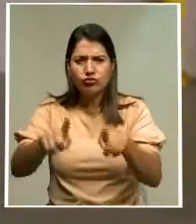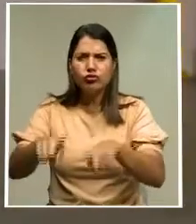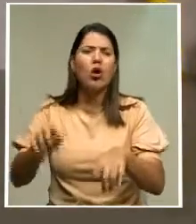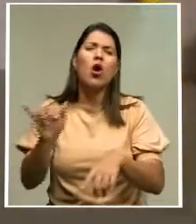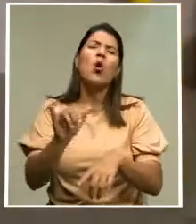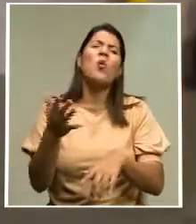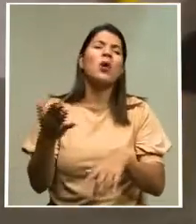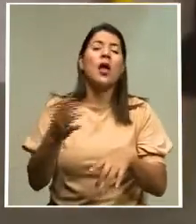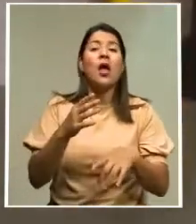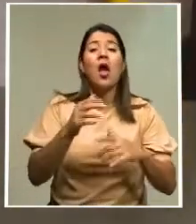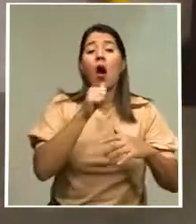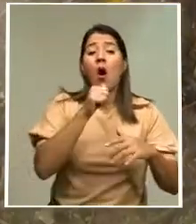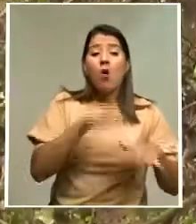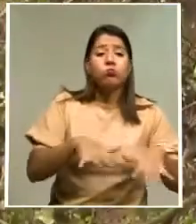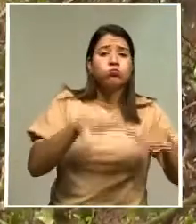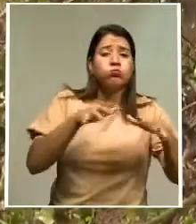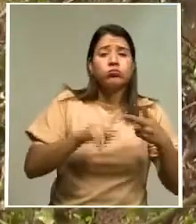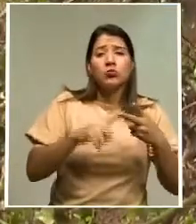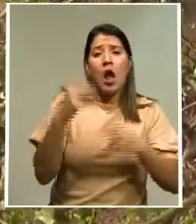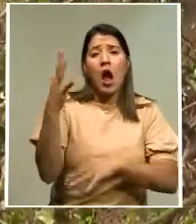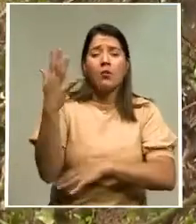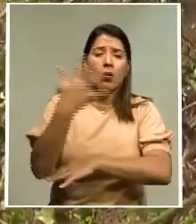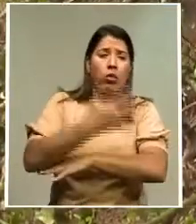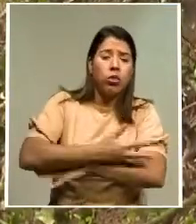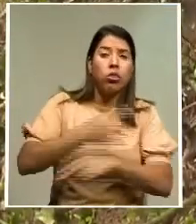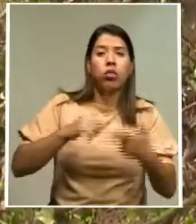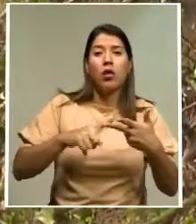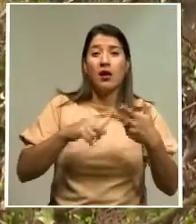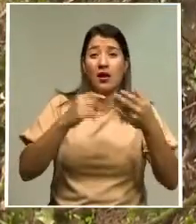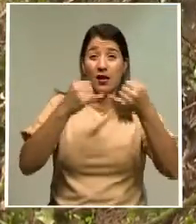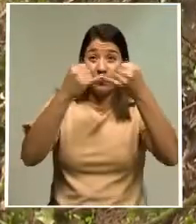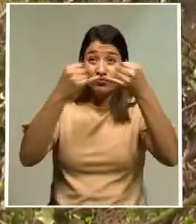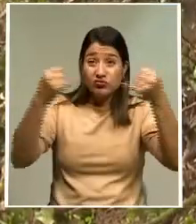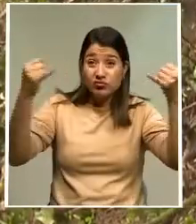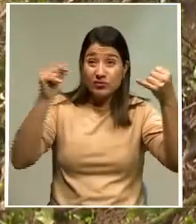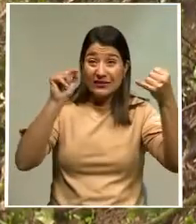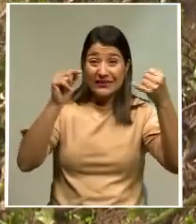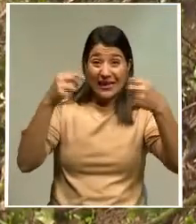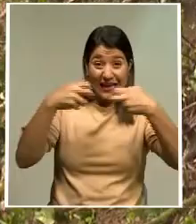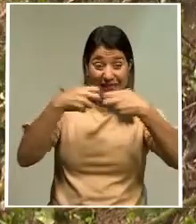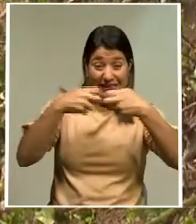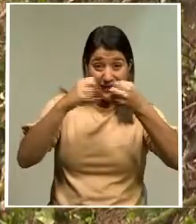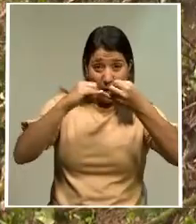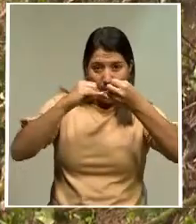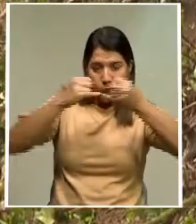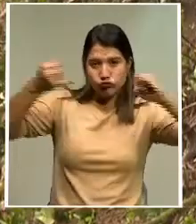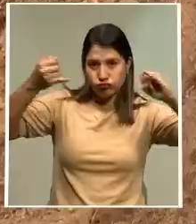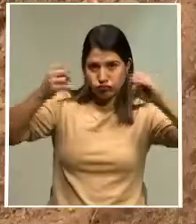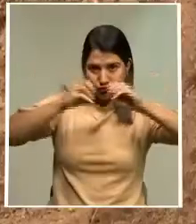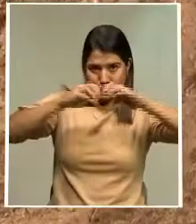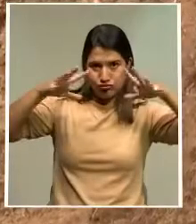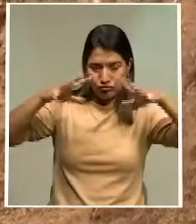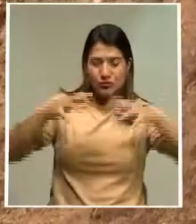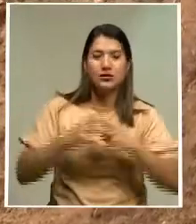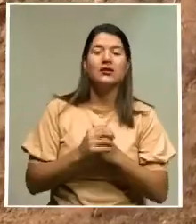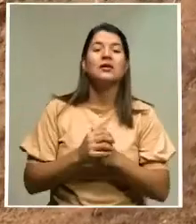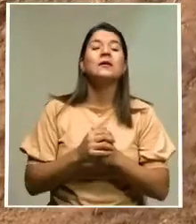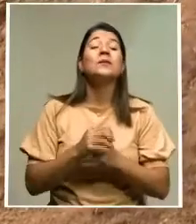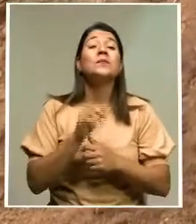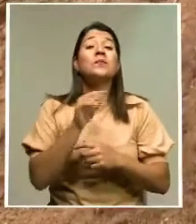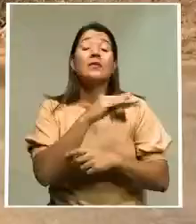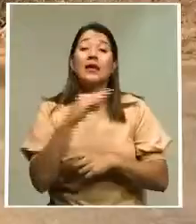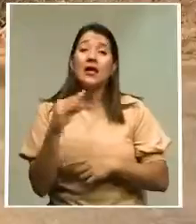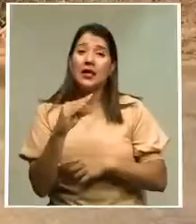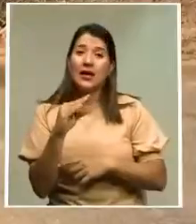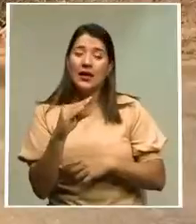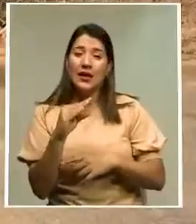inundaciones, caídas de árboles, cortocircuitos en diferentes zonas del país. Como bien lo anotaban ustedes, no únicamente se ve afectado